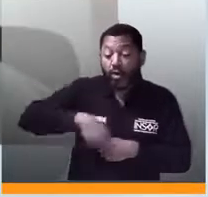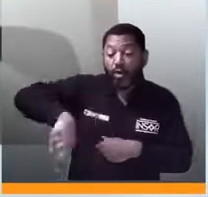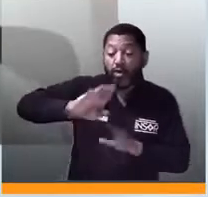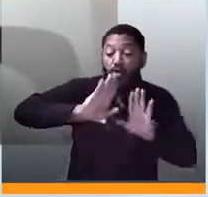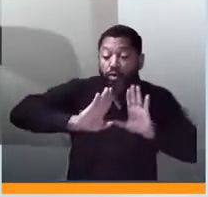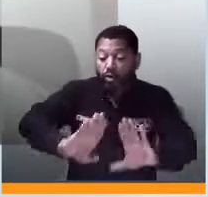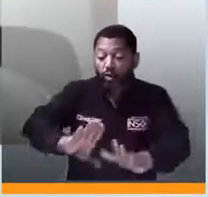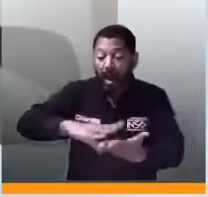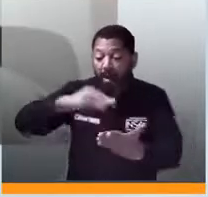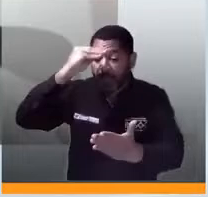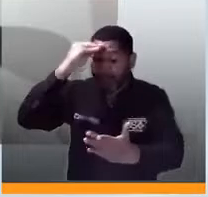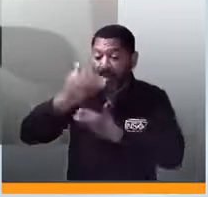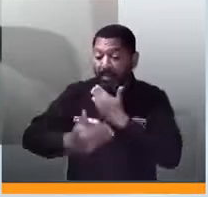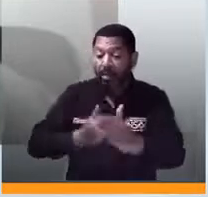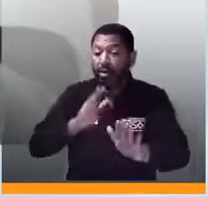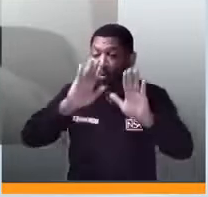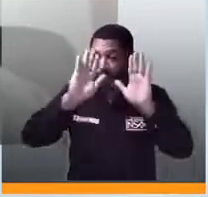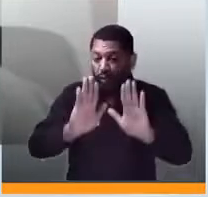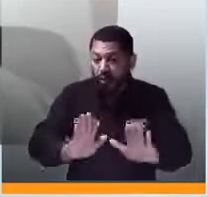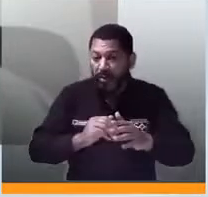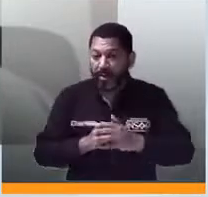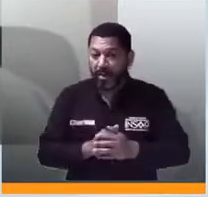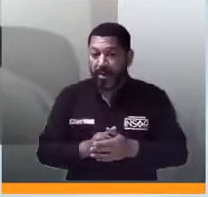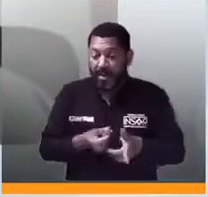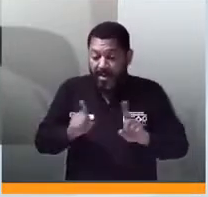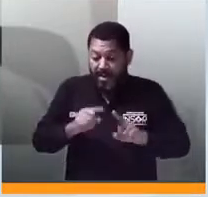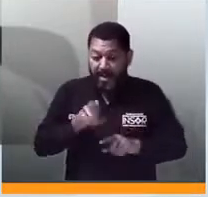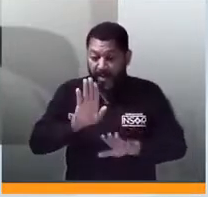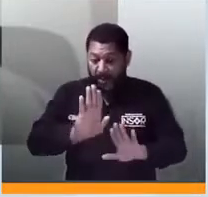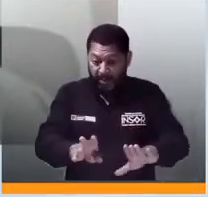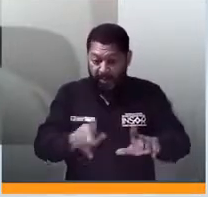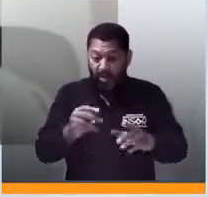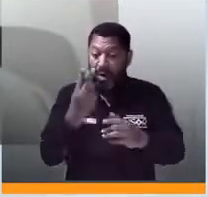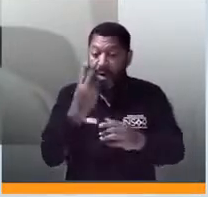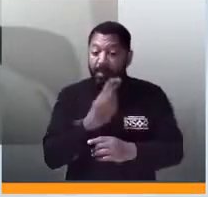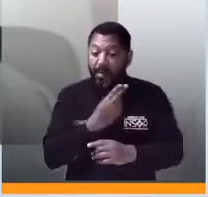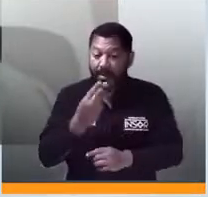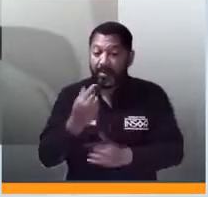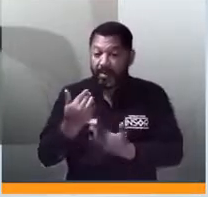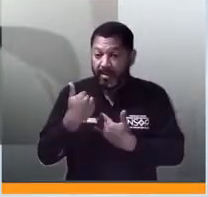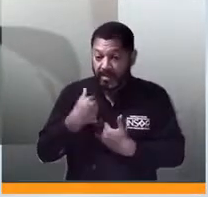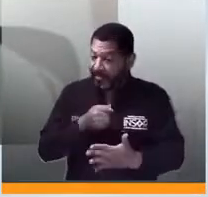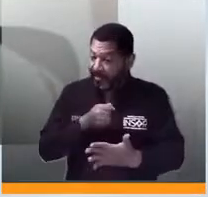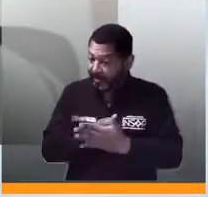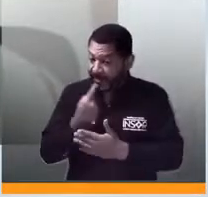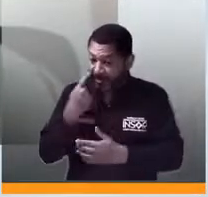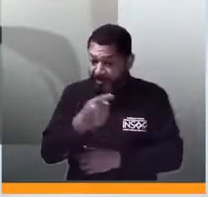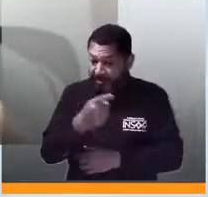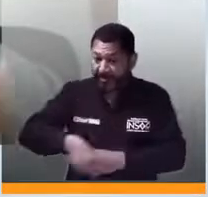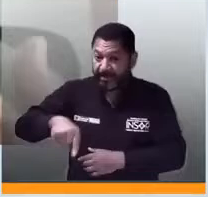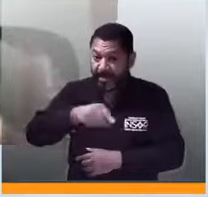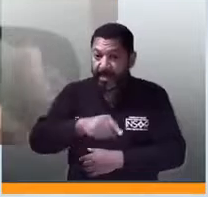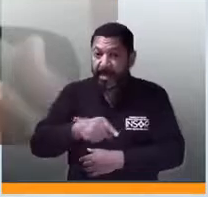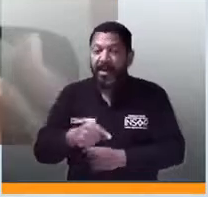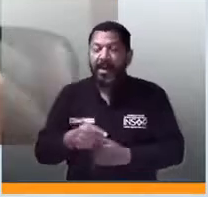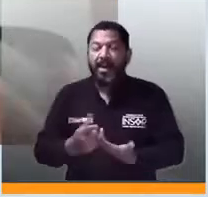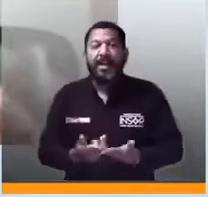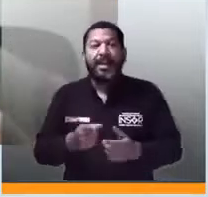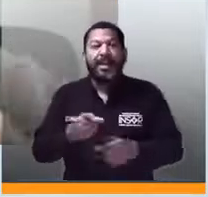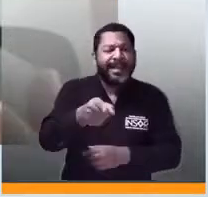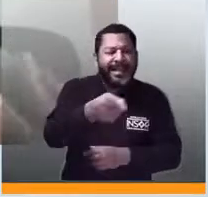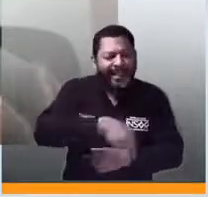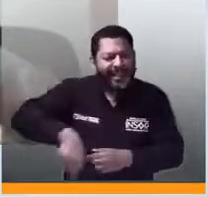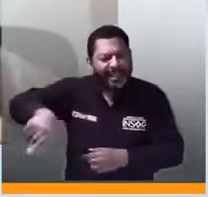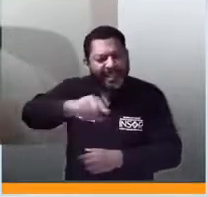su aprendizaje, porque también es un compromiso de los estudiantes, y ahí quiero hacer énfasis, pues yo creo que el asunto